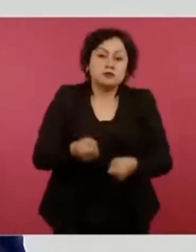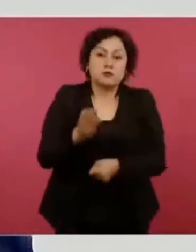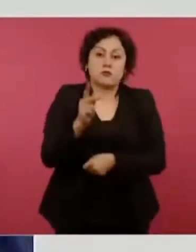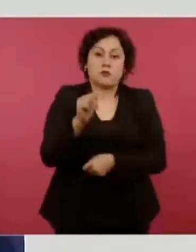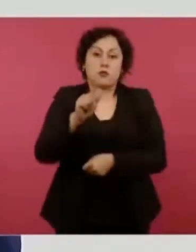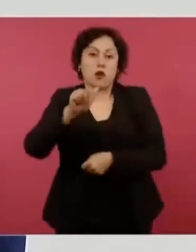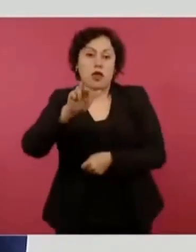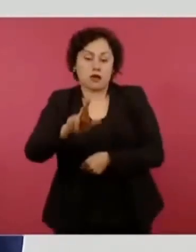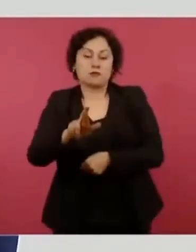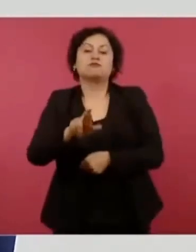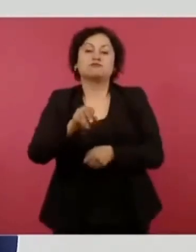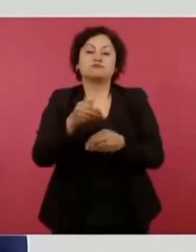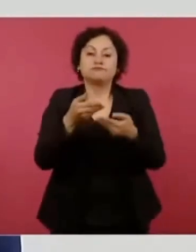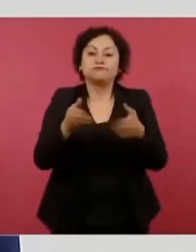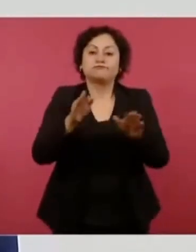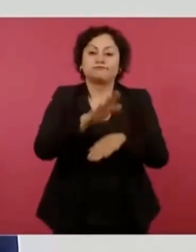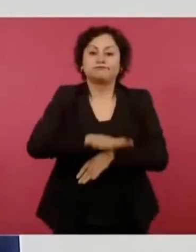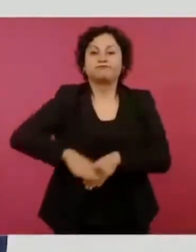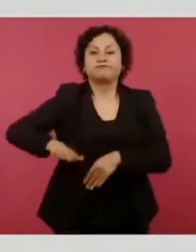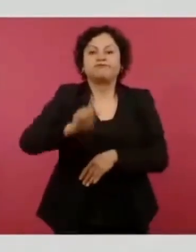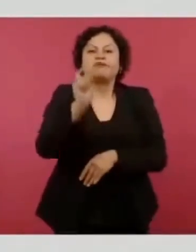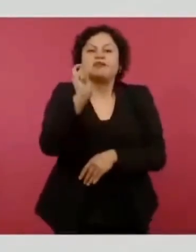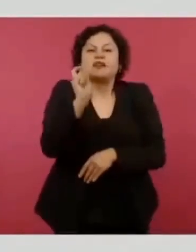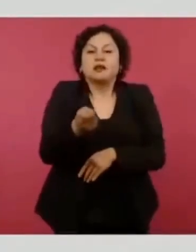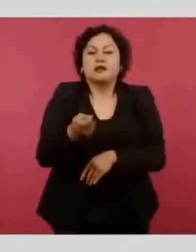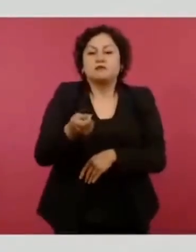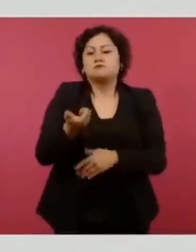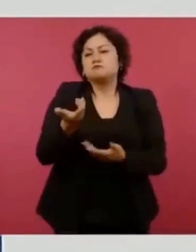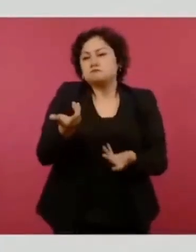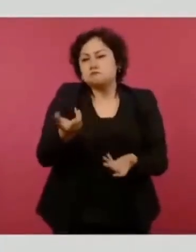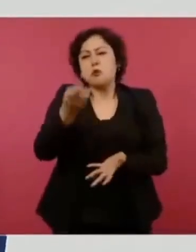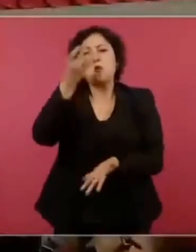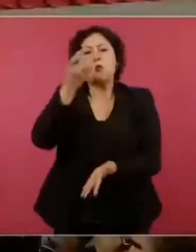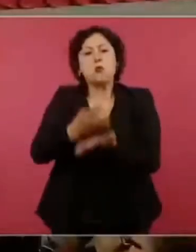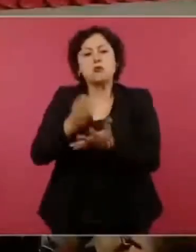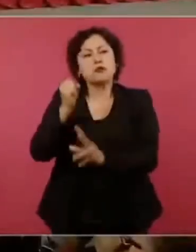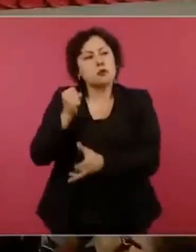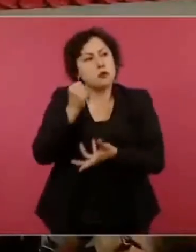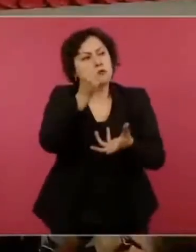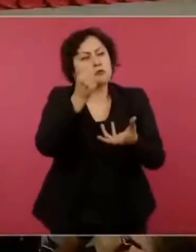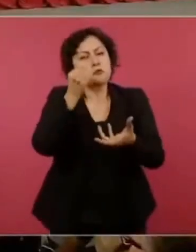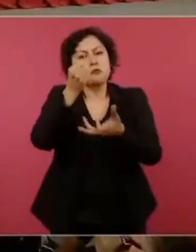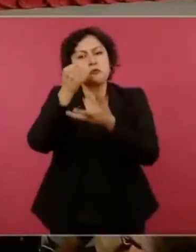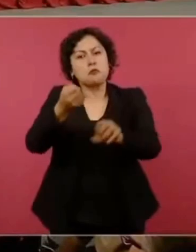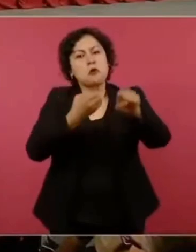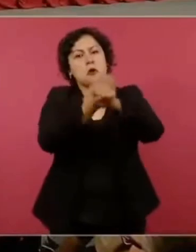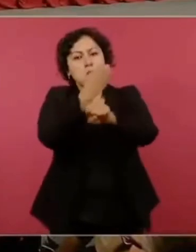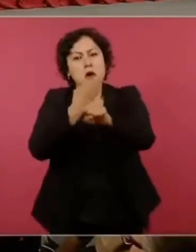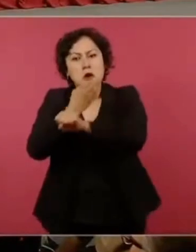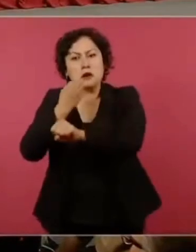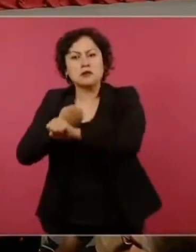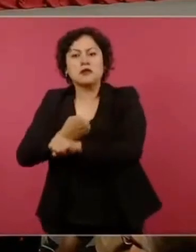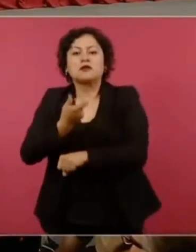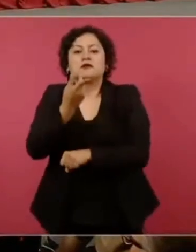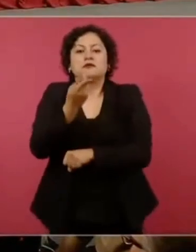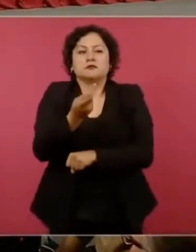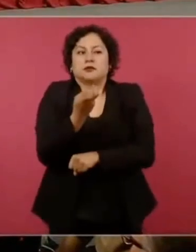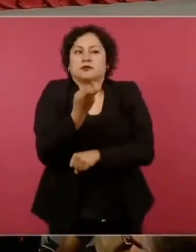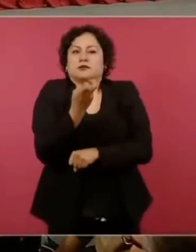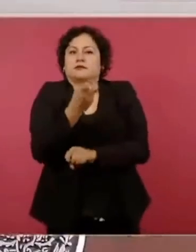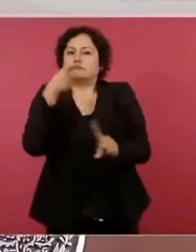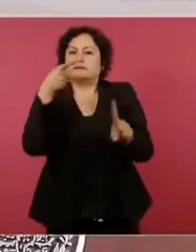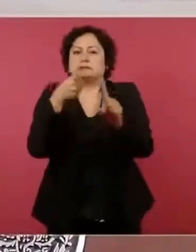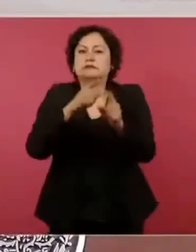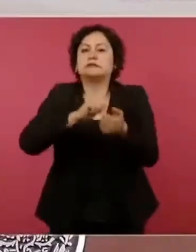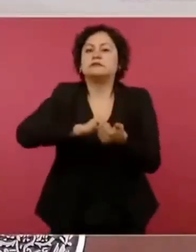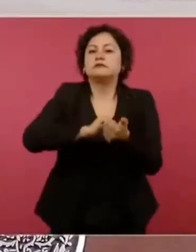pagador a estados, pero no solo a los estados, el modelo privatizador para empezarle a pagar también a